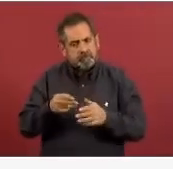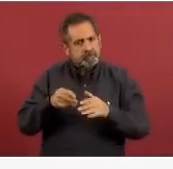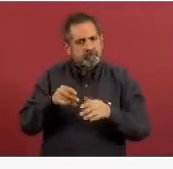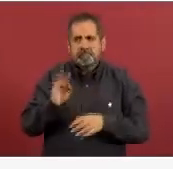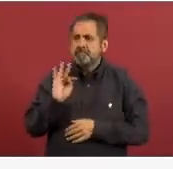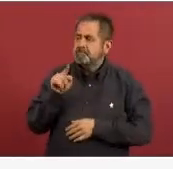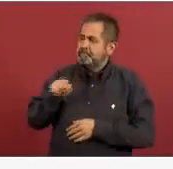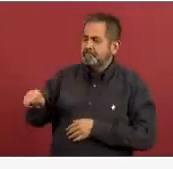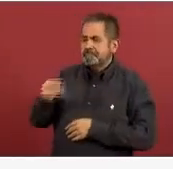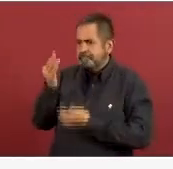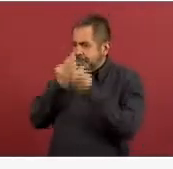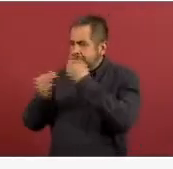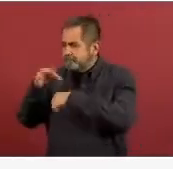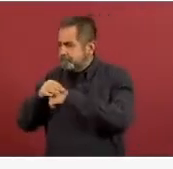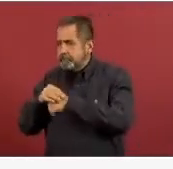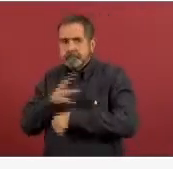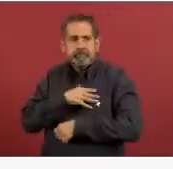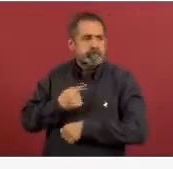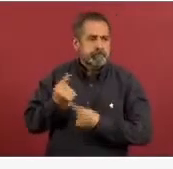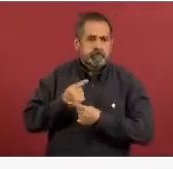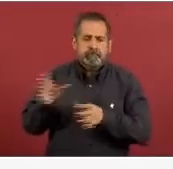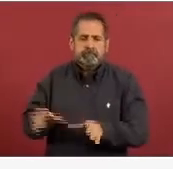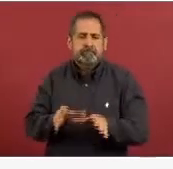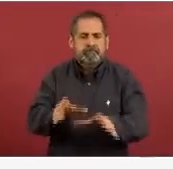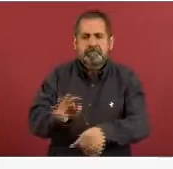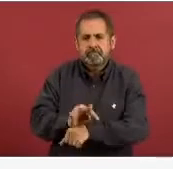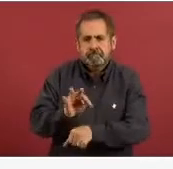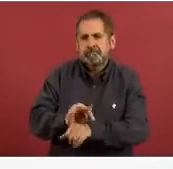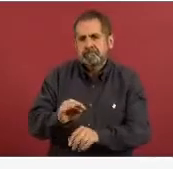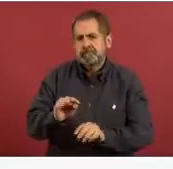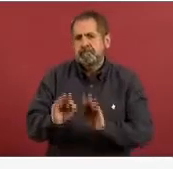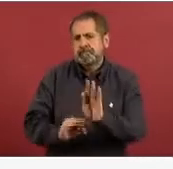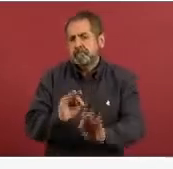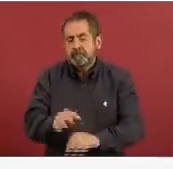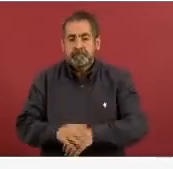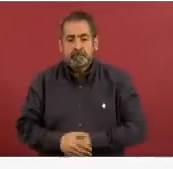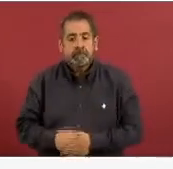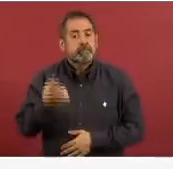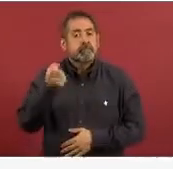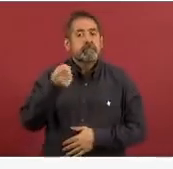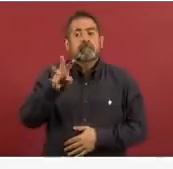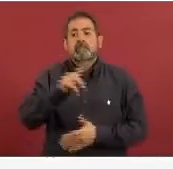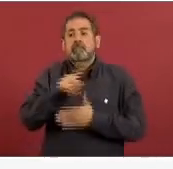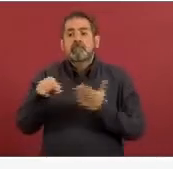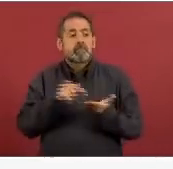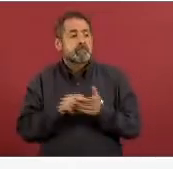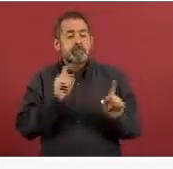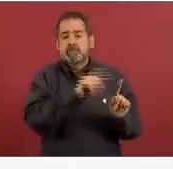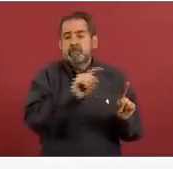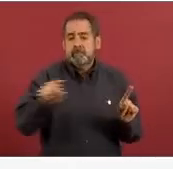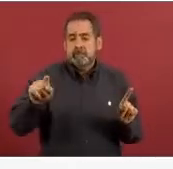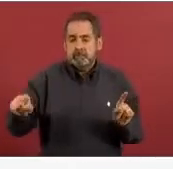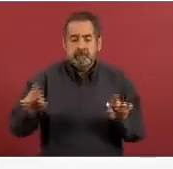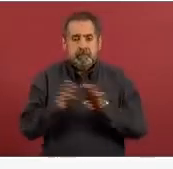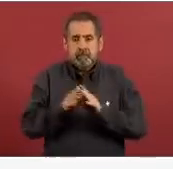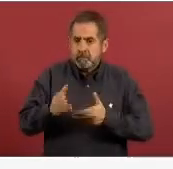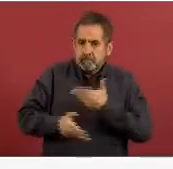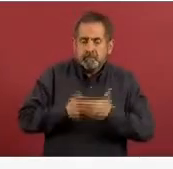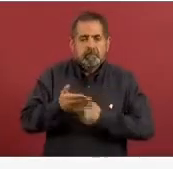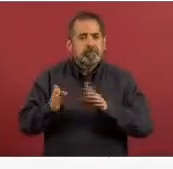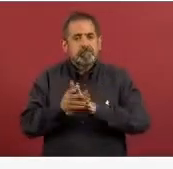a una consulta médica. Los 69 centros de entretenimiento infantil van a mantener sus